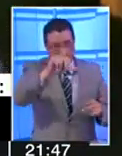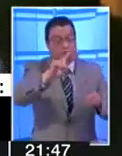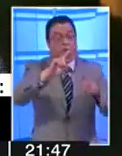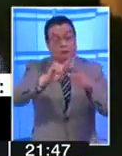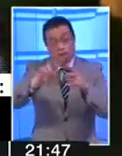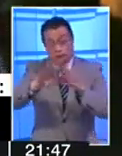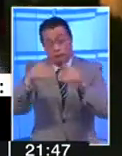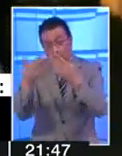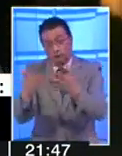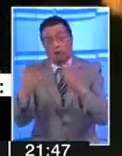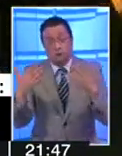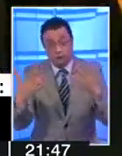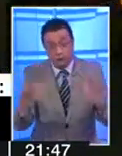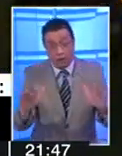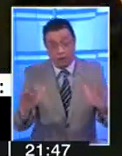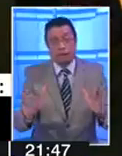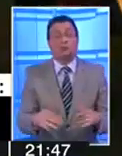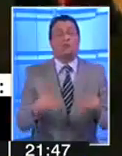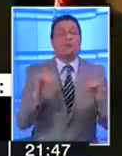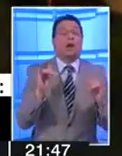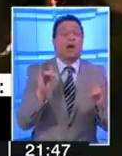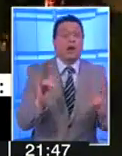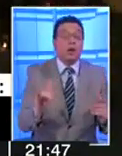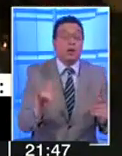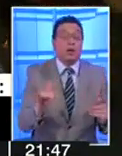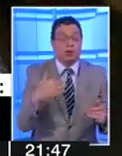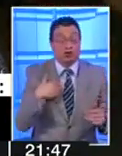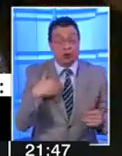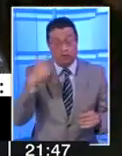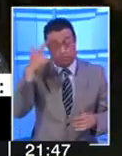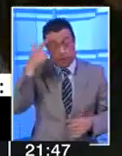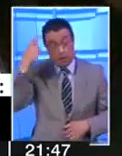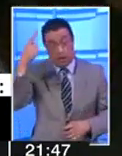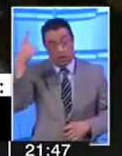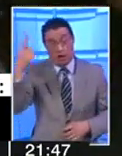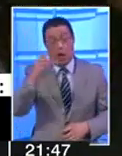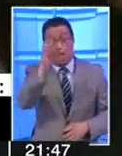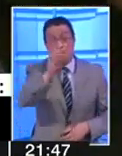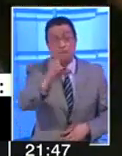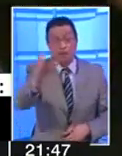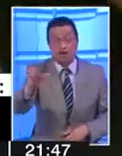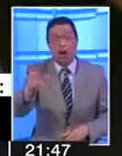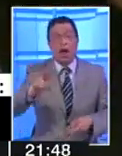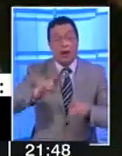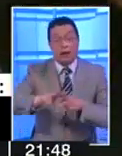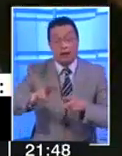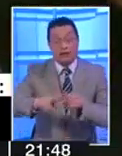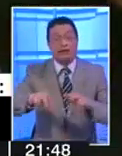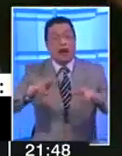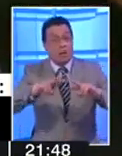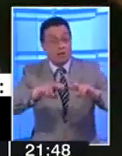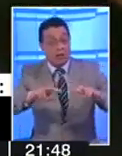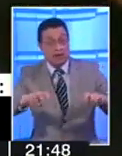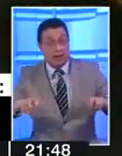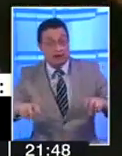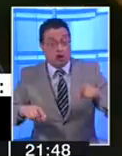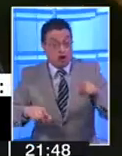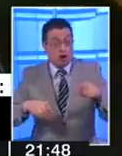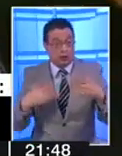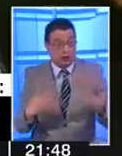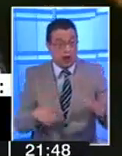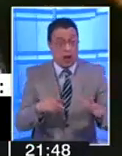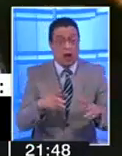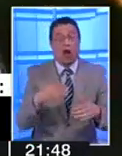reparación. Y me imagino que las personas que hicieron esta investigación